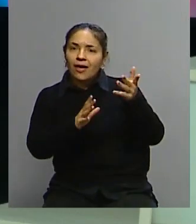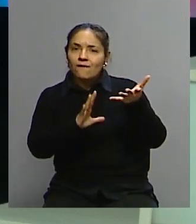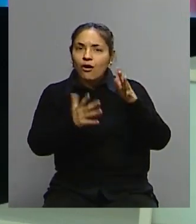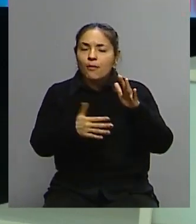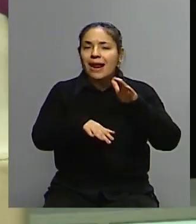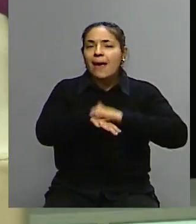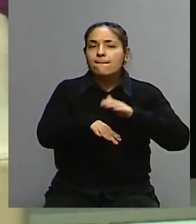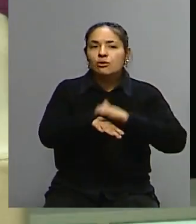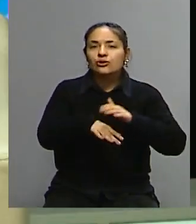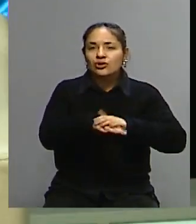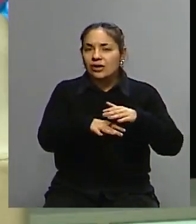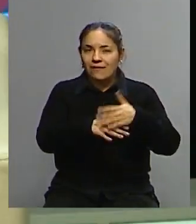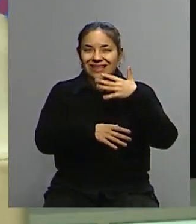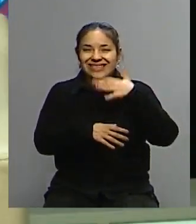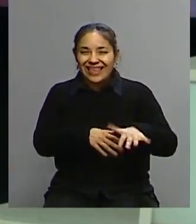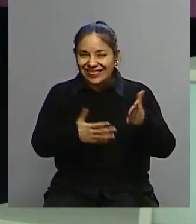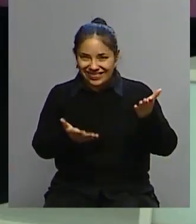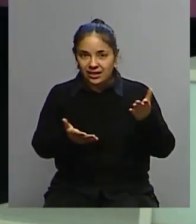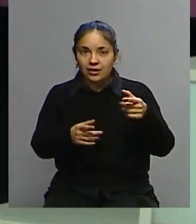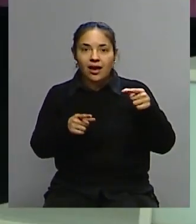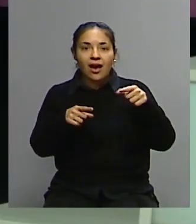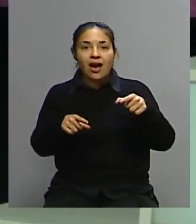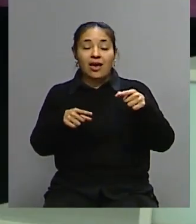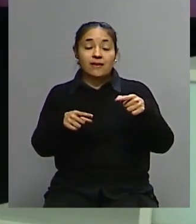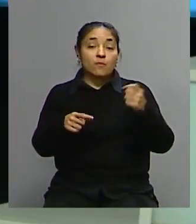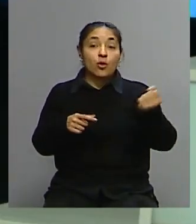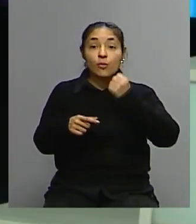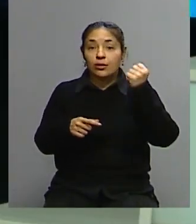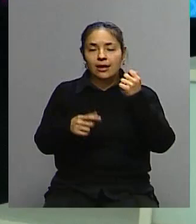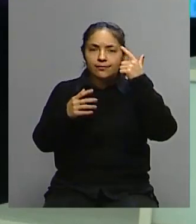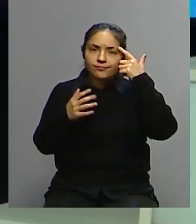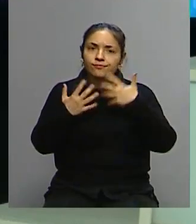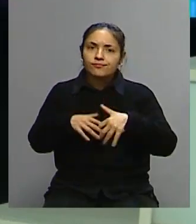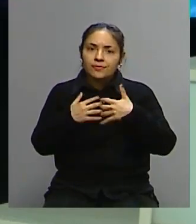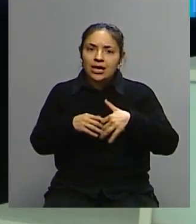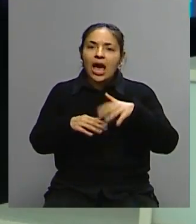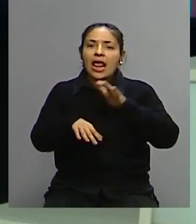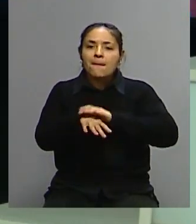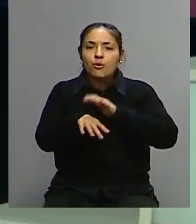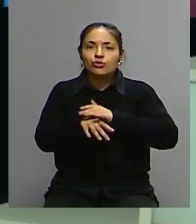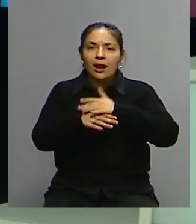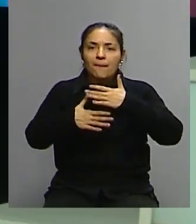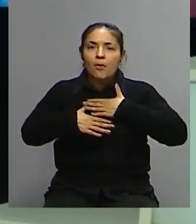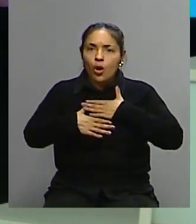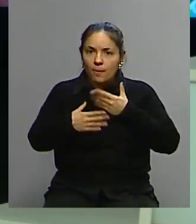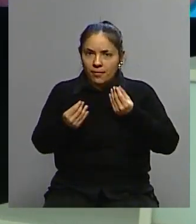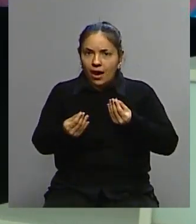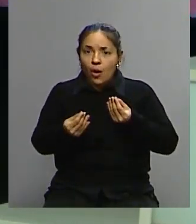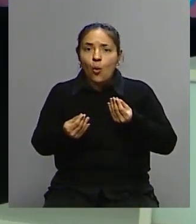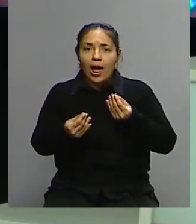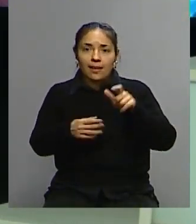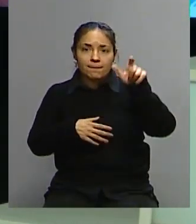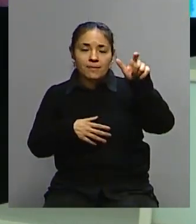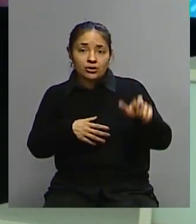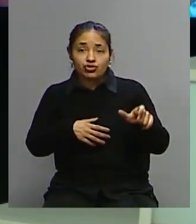responsable, me parece, ¿no? Y ahí también nos tenemos que detener un poco, en cuánta responsabilidad tenemos en el tránsito, en ese tiempo